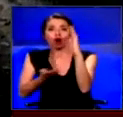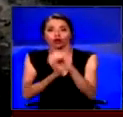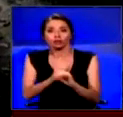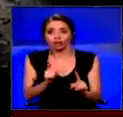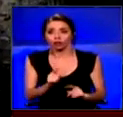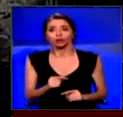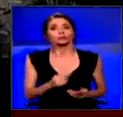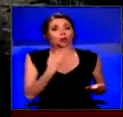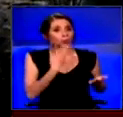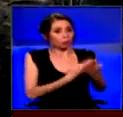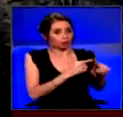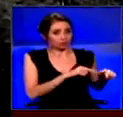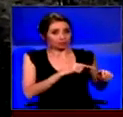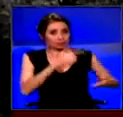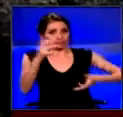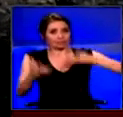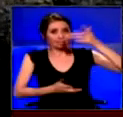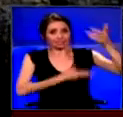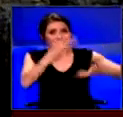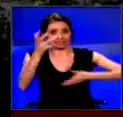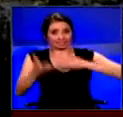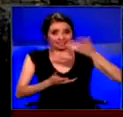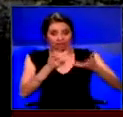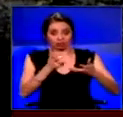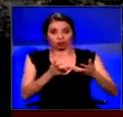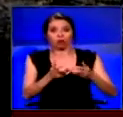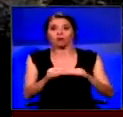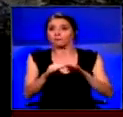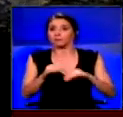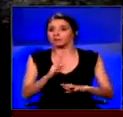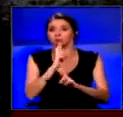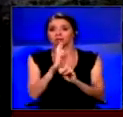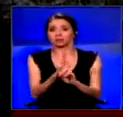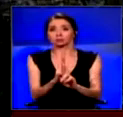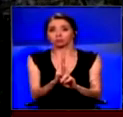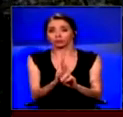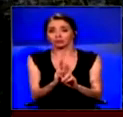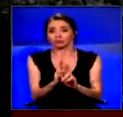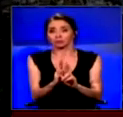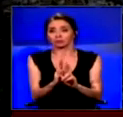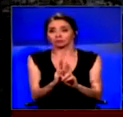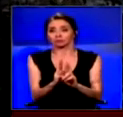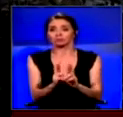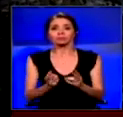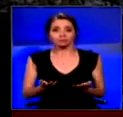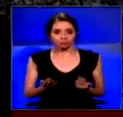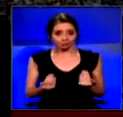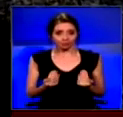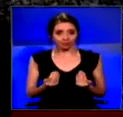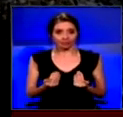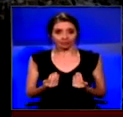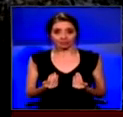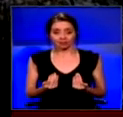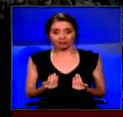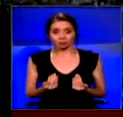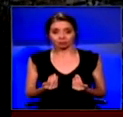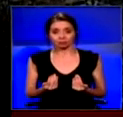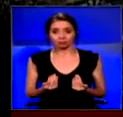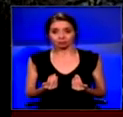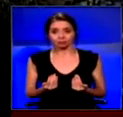tenemos este tipo de incendios, estamos dando las mismas respuestas. Vale decir, necesitamos de